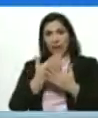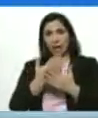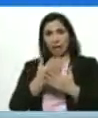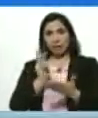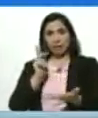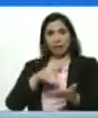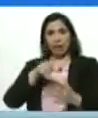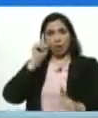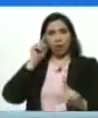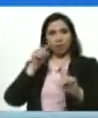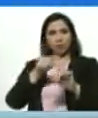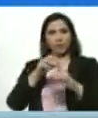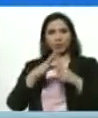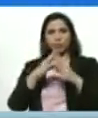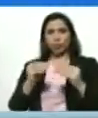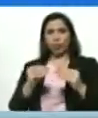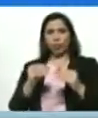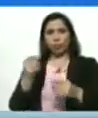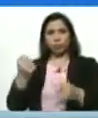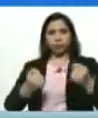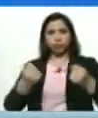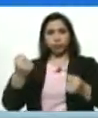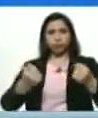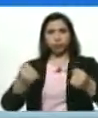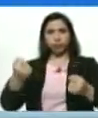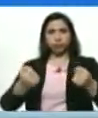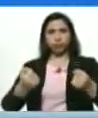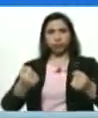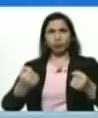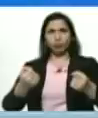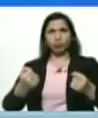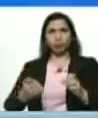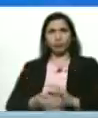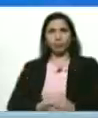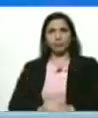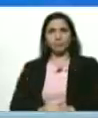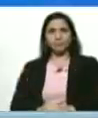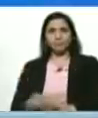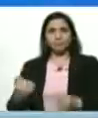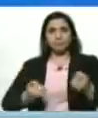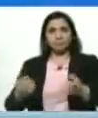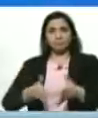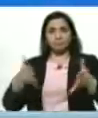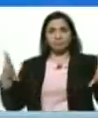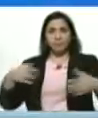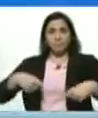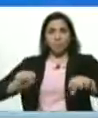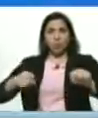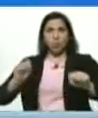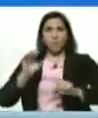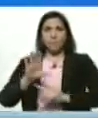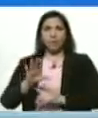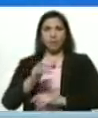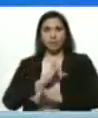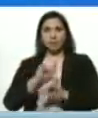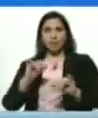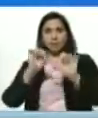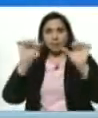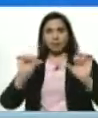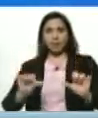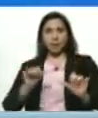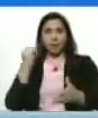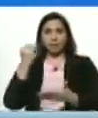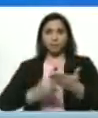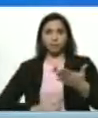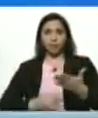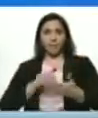de que todos los vehículos automotores carros camiones motos del país es tener el sistema patria